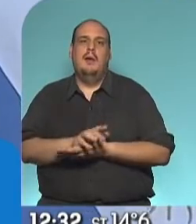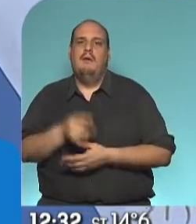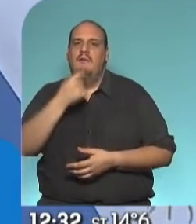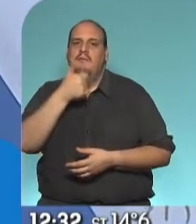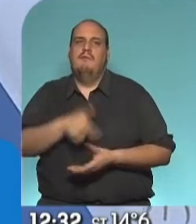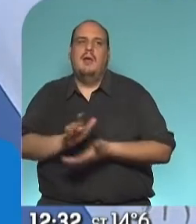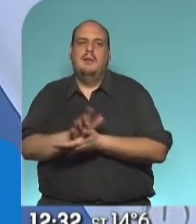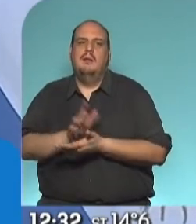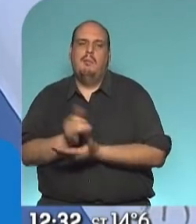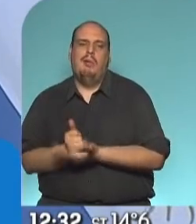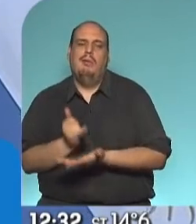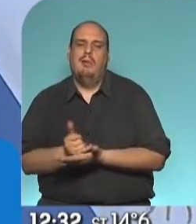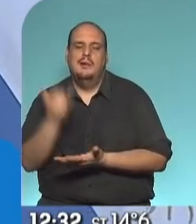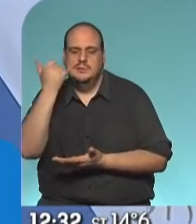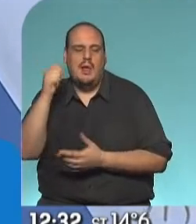botellas.